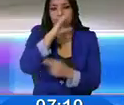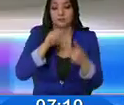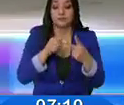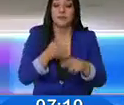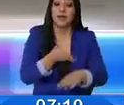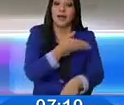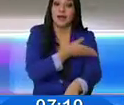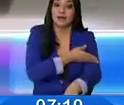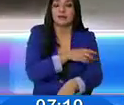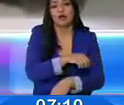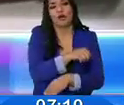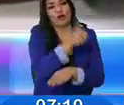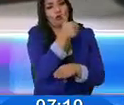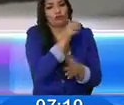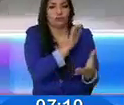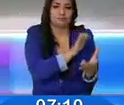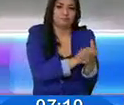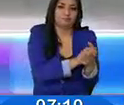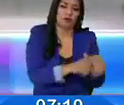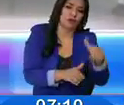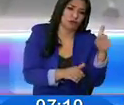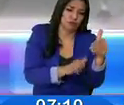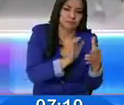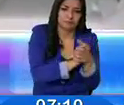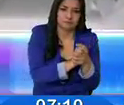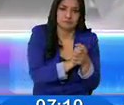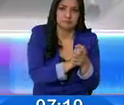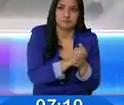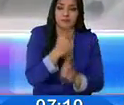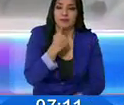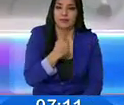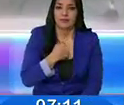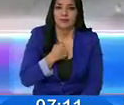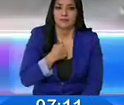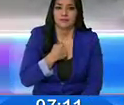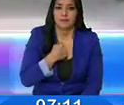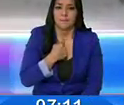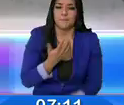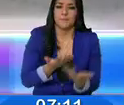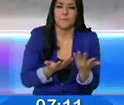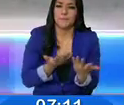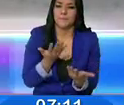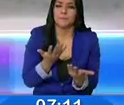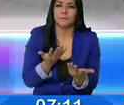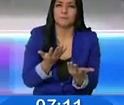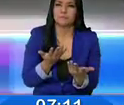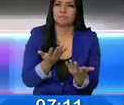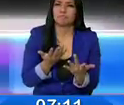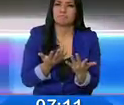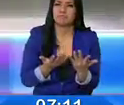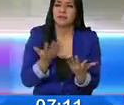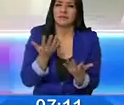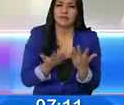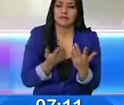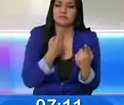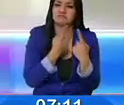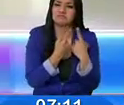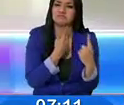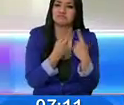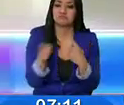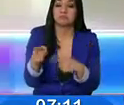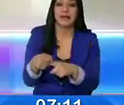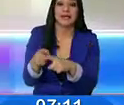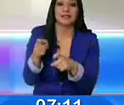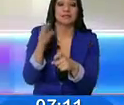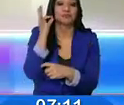otra relación, otro compromiso. Entonces manifestaba de que porque tenía una supuesta comunicación con la